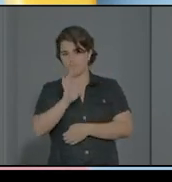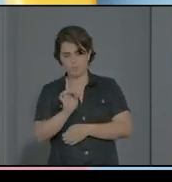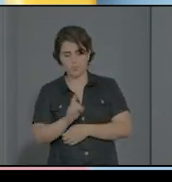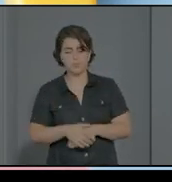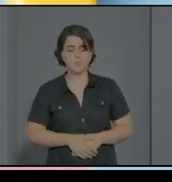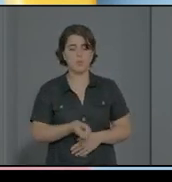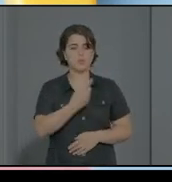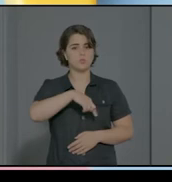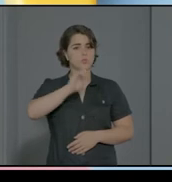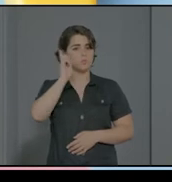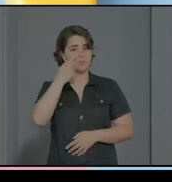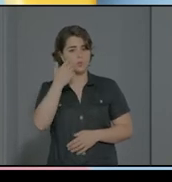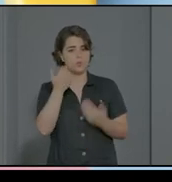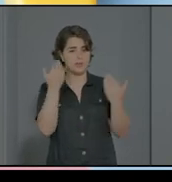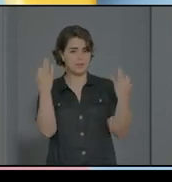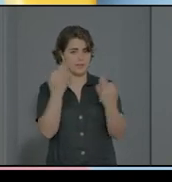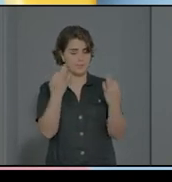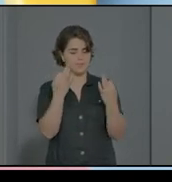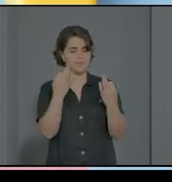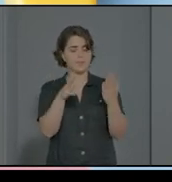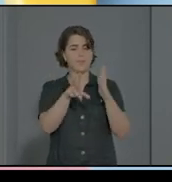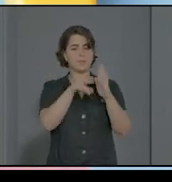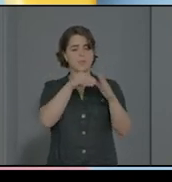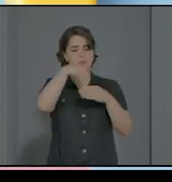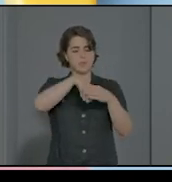los vídeos de nuestro estudio,